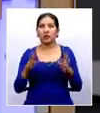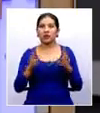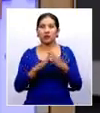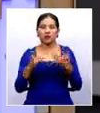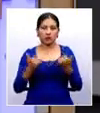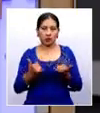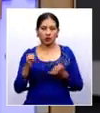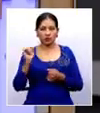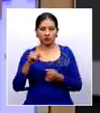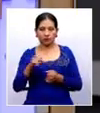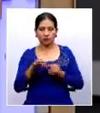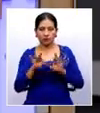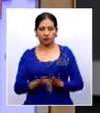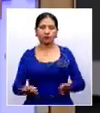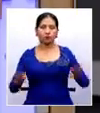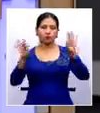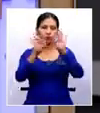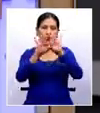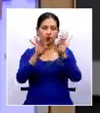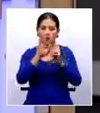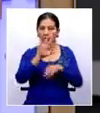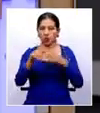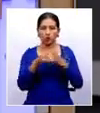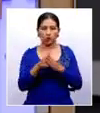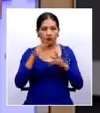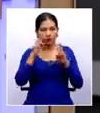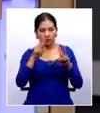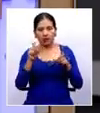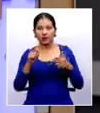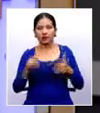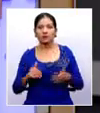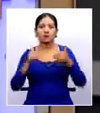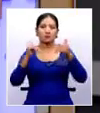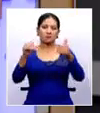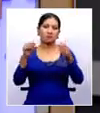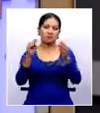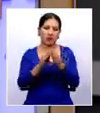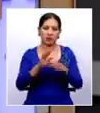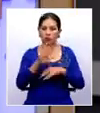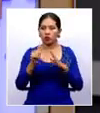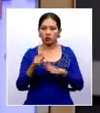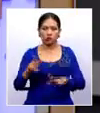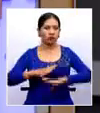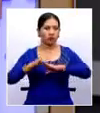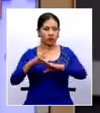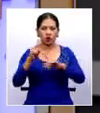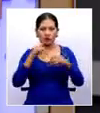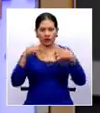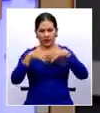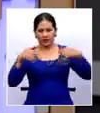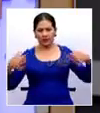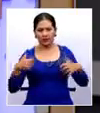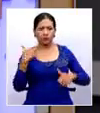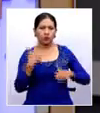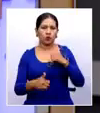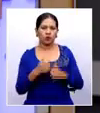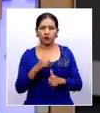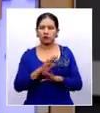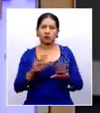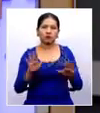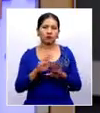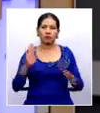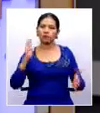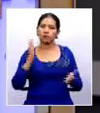Es importante que se pueda ver más allá y evitar fracturas, así como se han mencionado desde